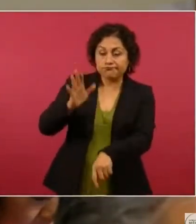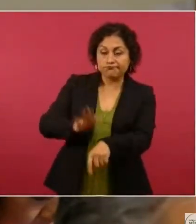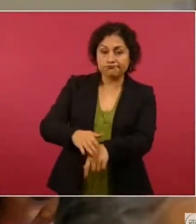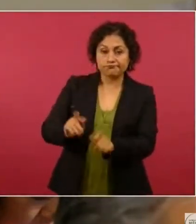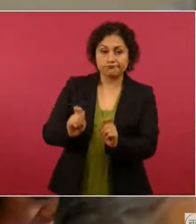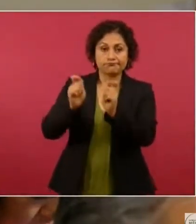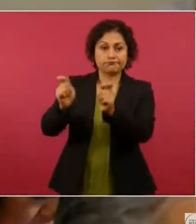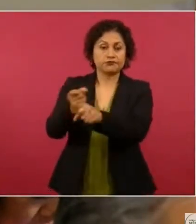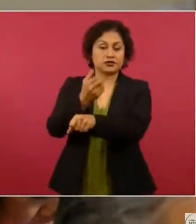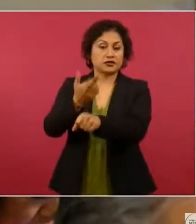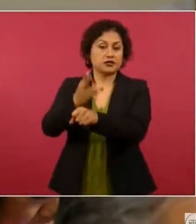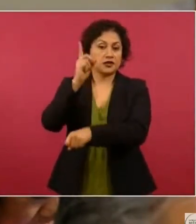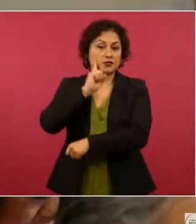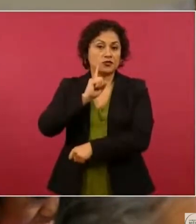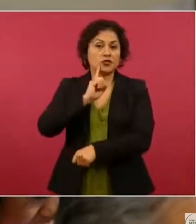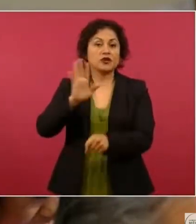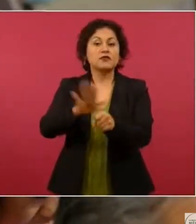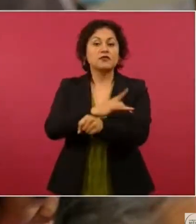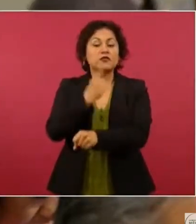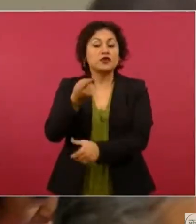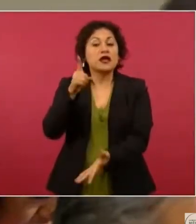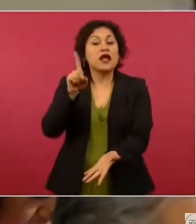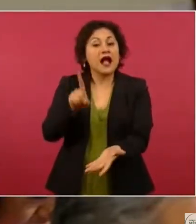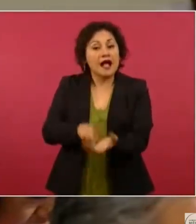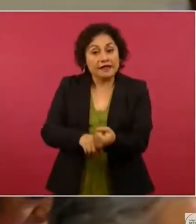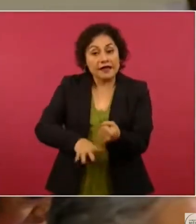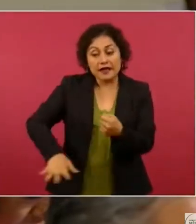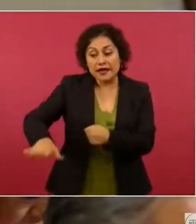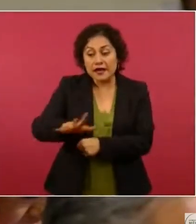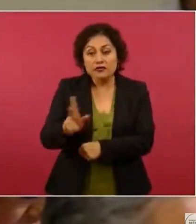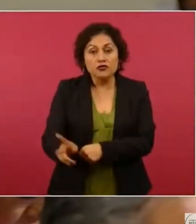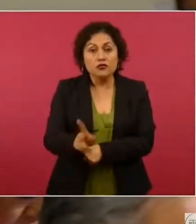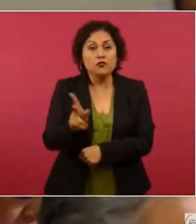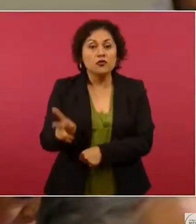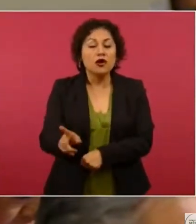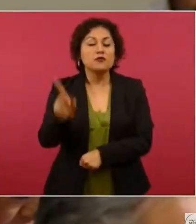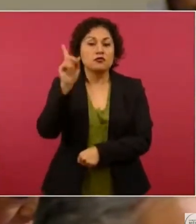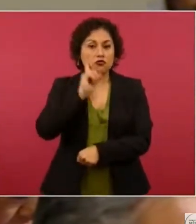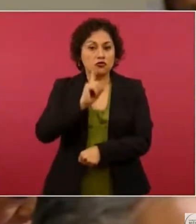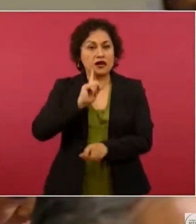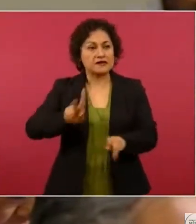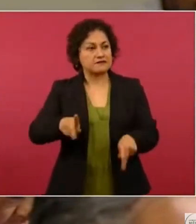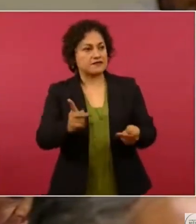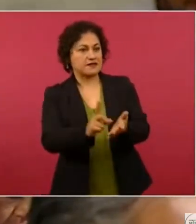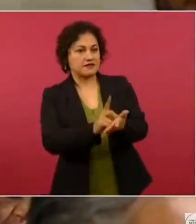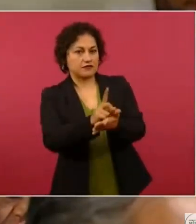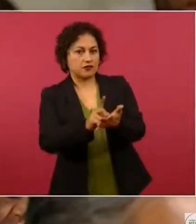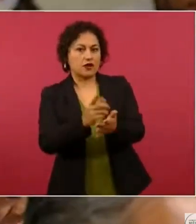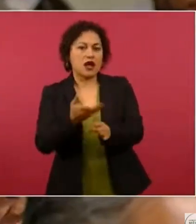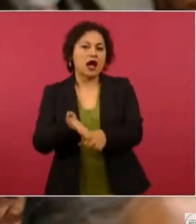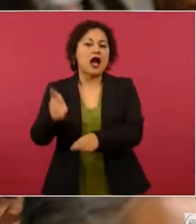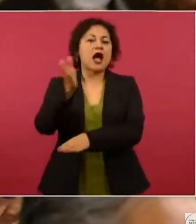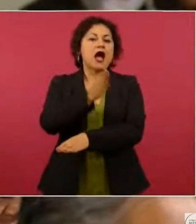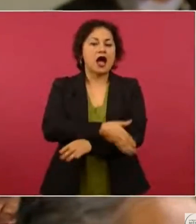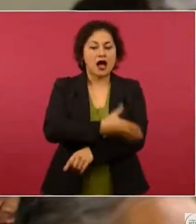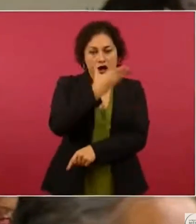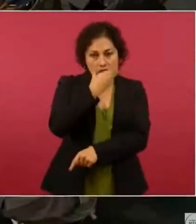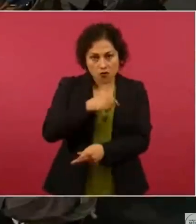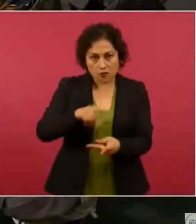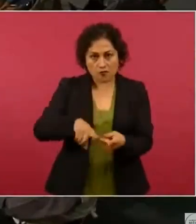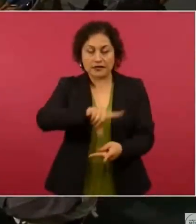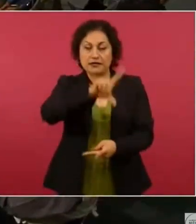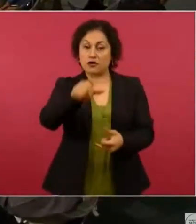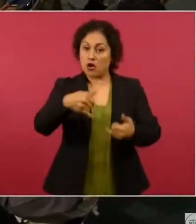las mujeres ahora venden la droga. Antes eran los hombres, luego los muchachos, luego los niños, y ahora las